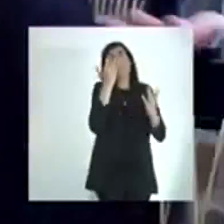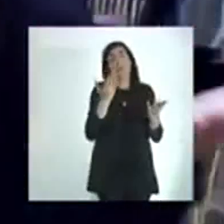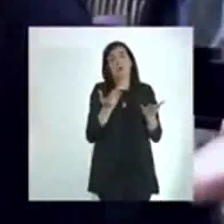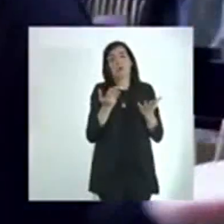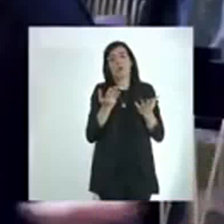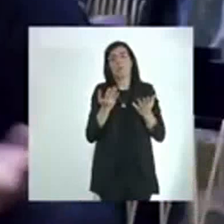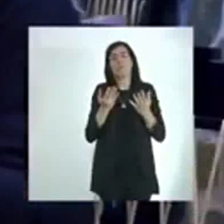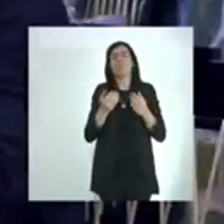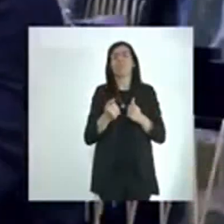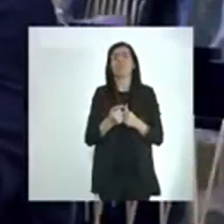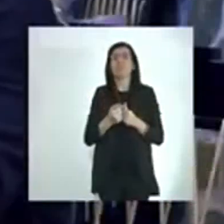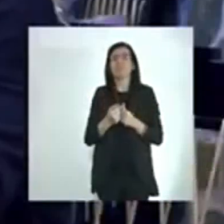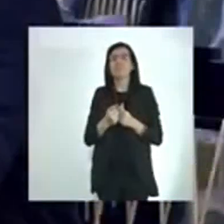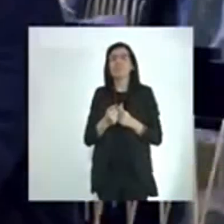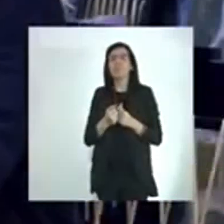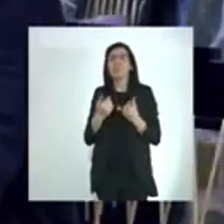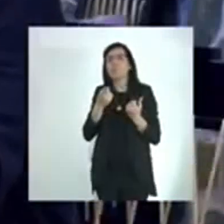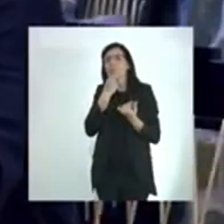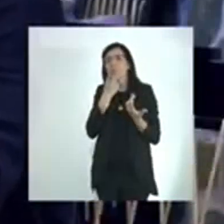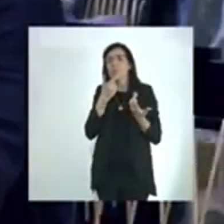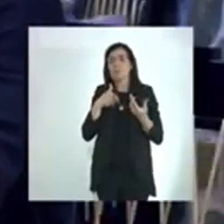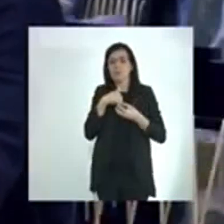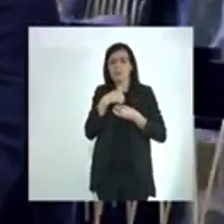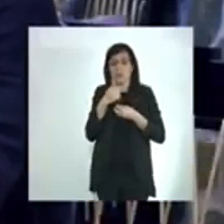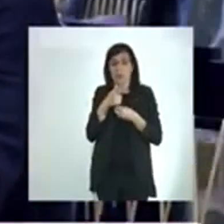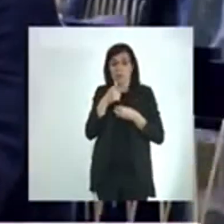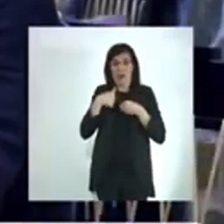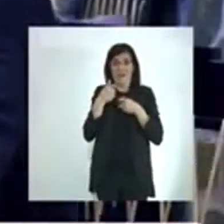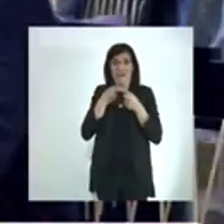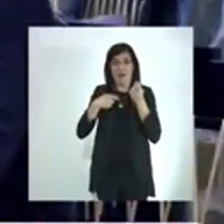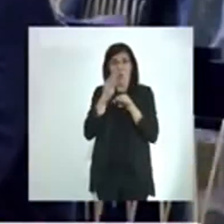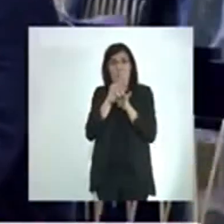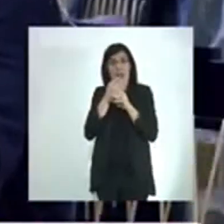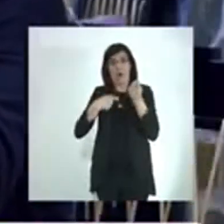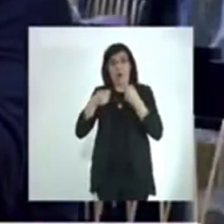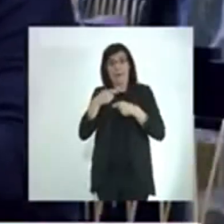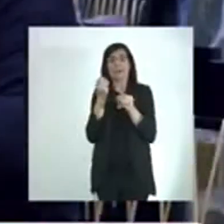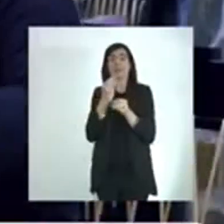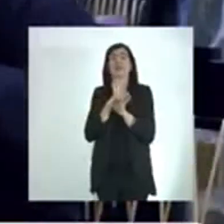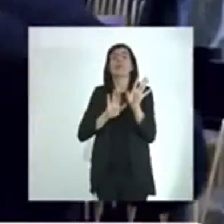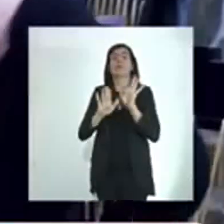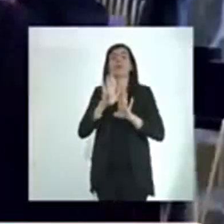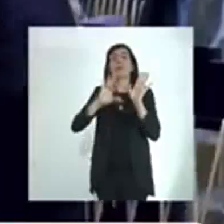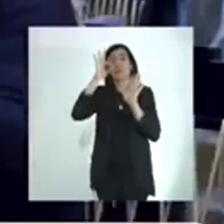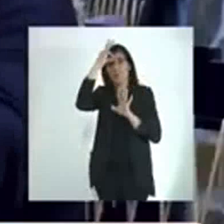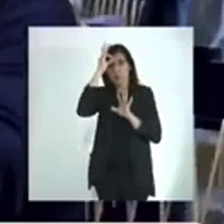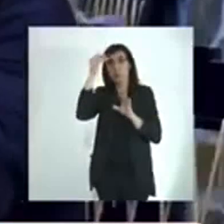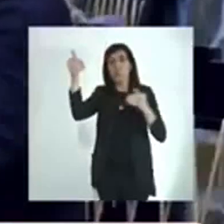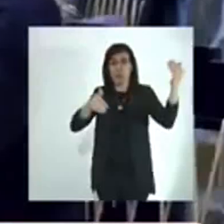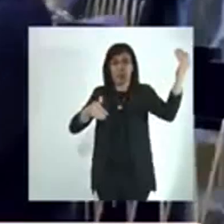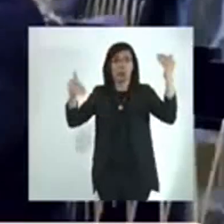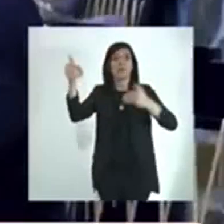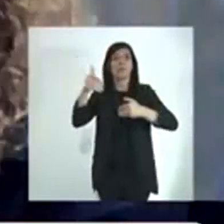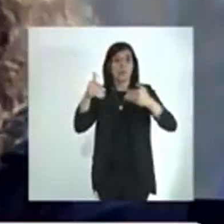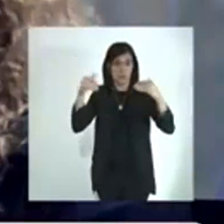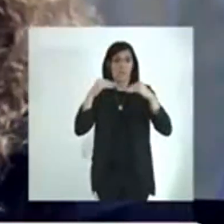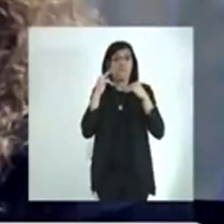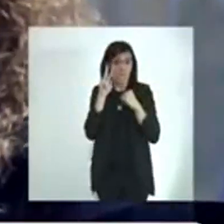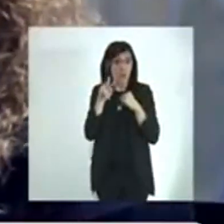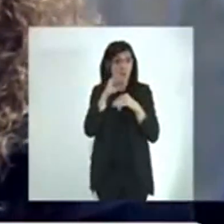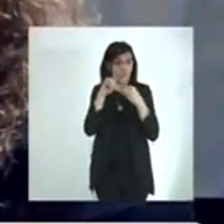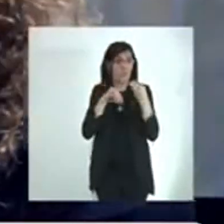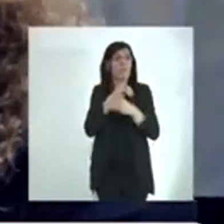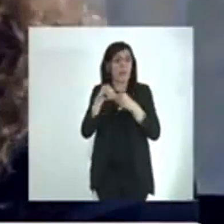nuestras familias ven las obras. Entonces, en algún momento vuelve toda esa información